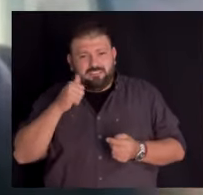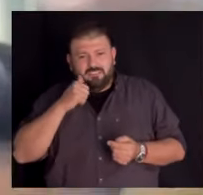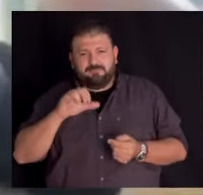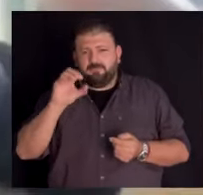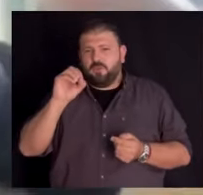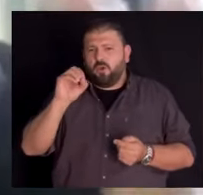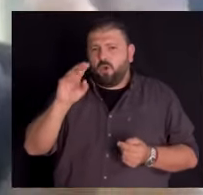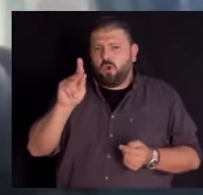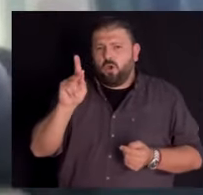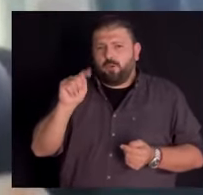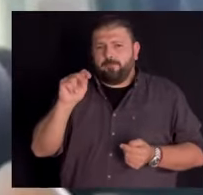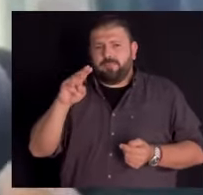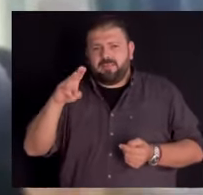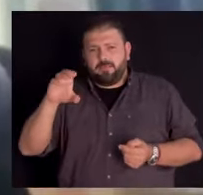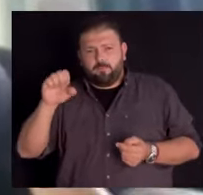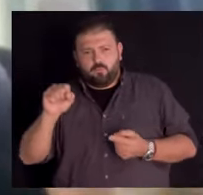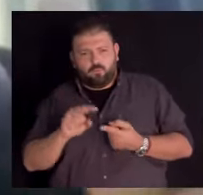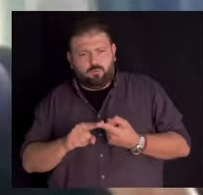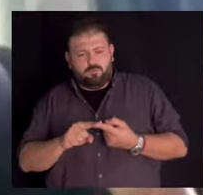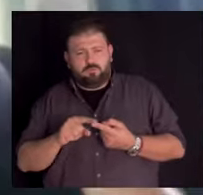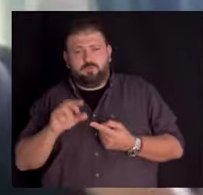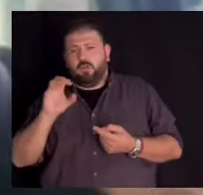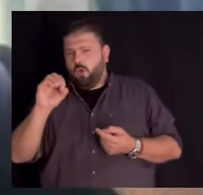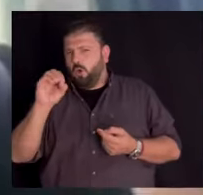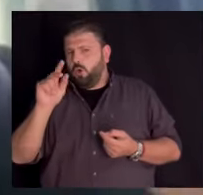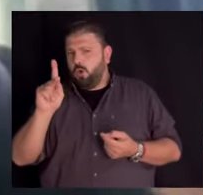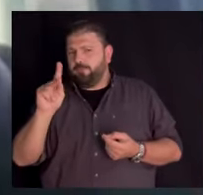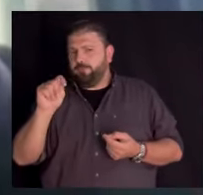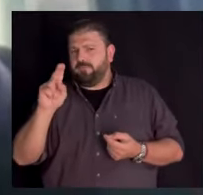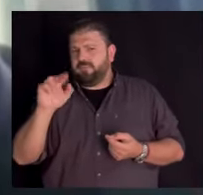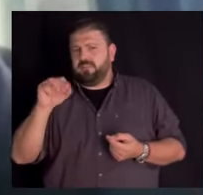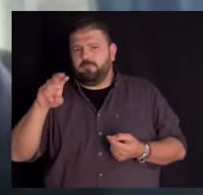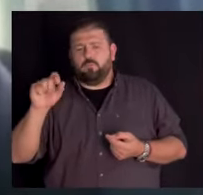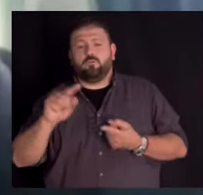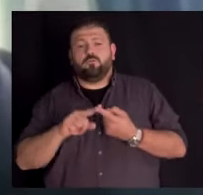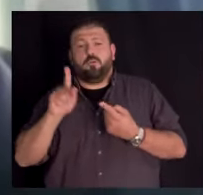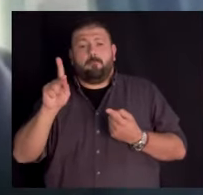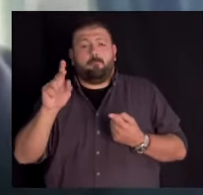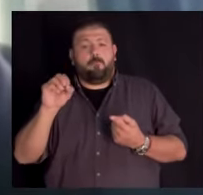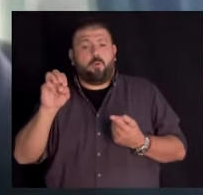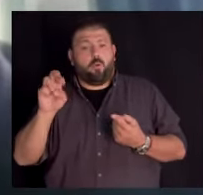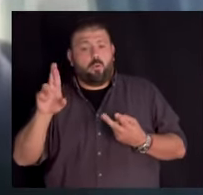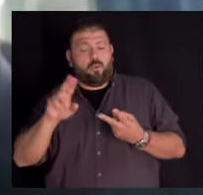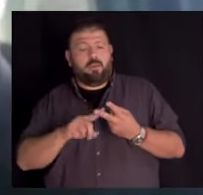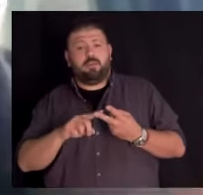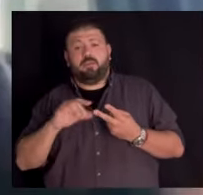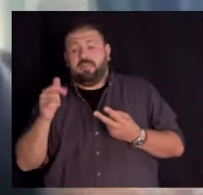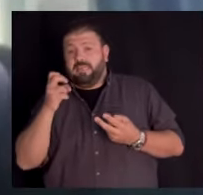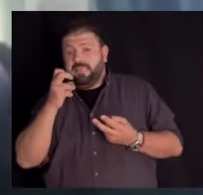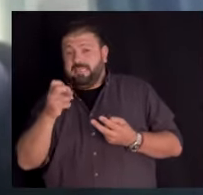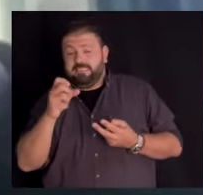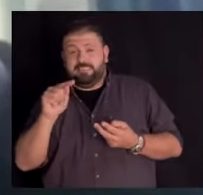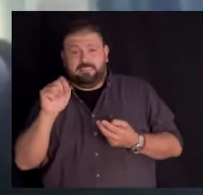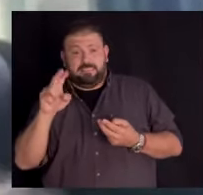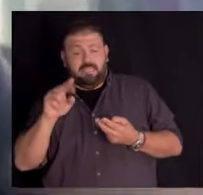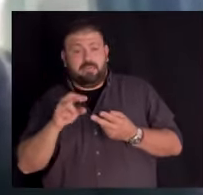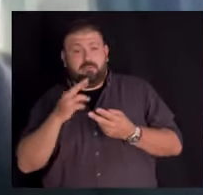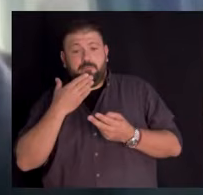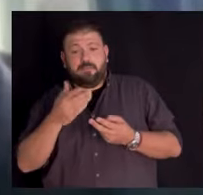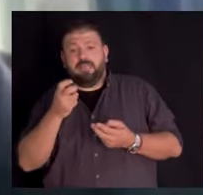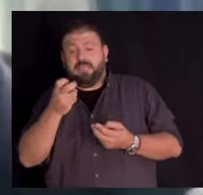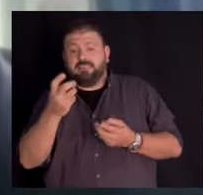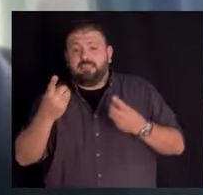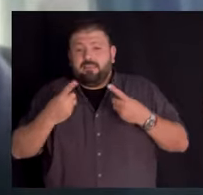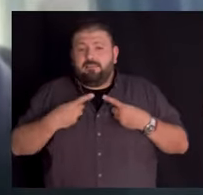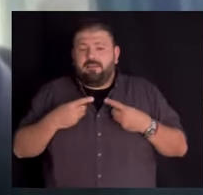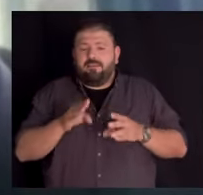Optimus, algo como parecido a lo que decía el ingeniero ahorita, Optimus Power y Fluye. Eso nos hace descansar, nos hace